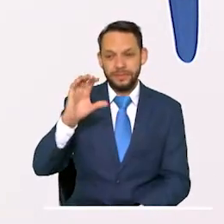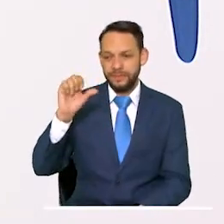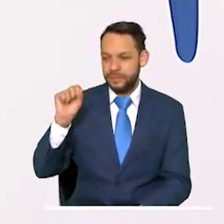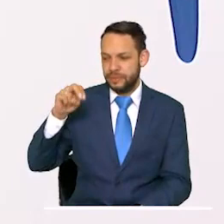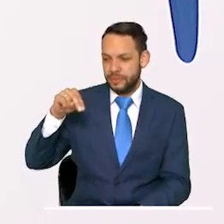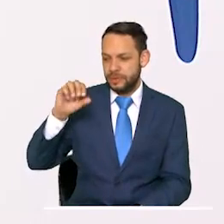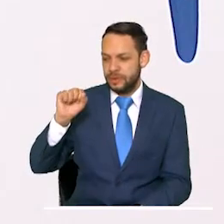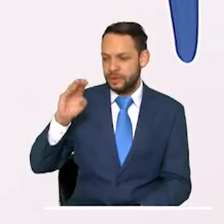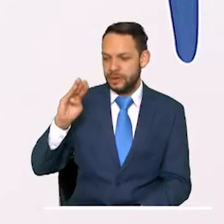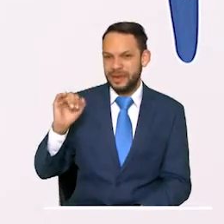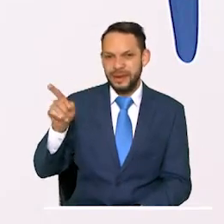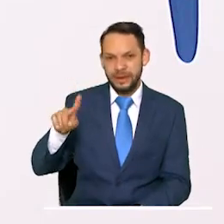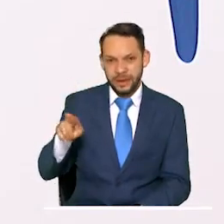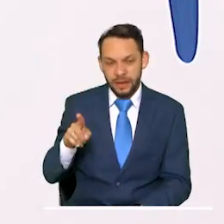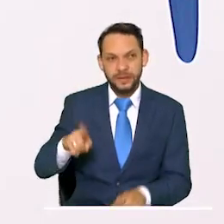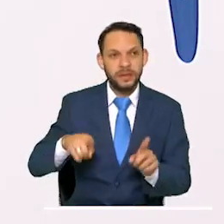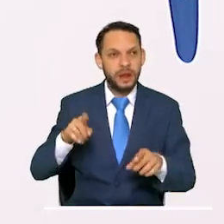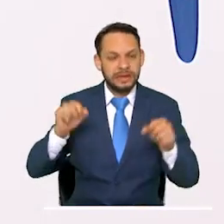maravilloso en esa ansiedad,